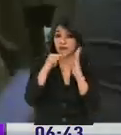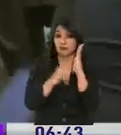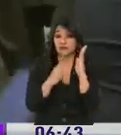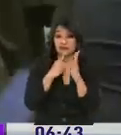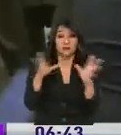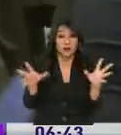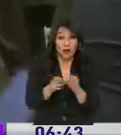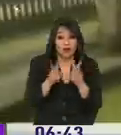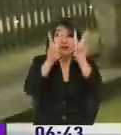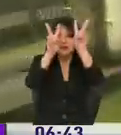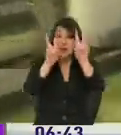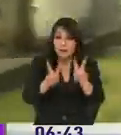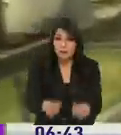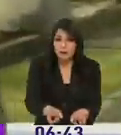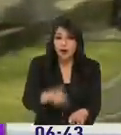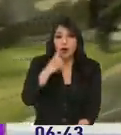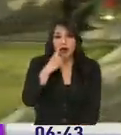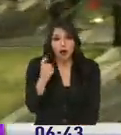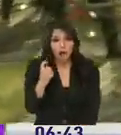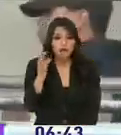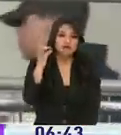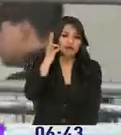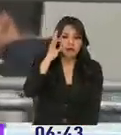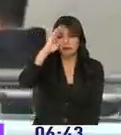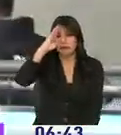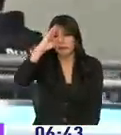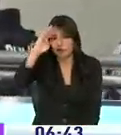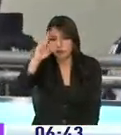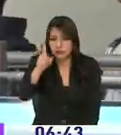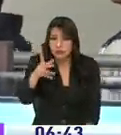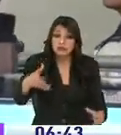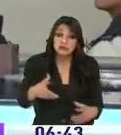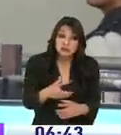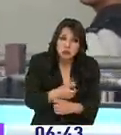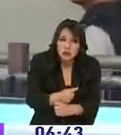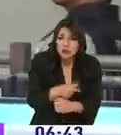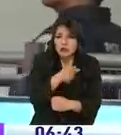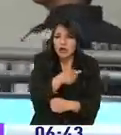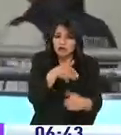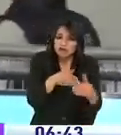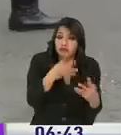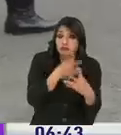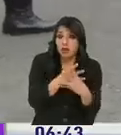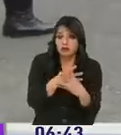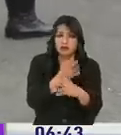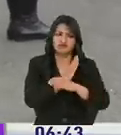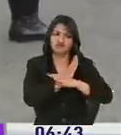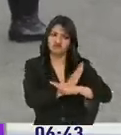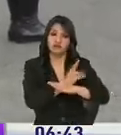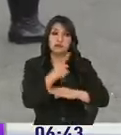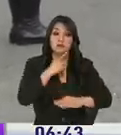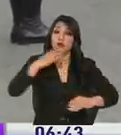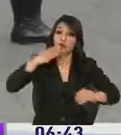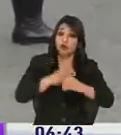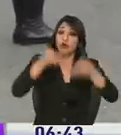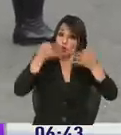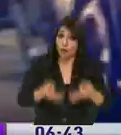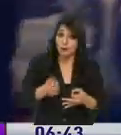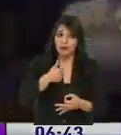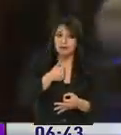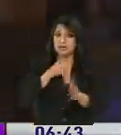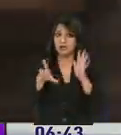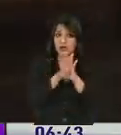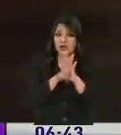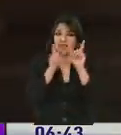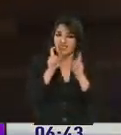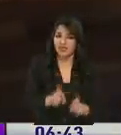los casos que la o el servidor policial o de seguridad y vigilancia penitenciaria actúe en cumplimiento de su misión constitucional, deberá